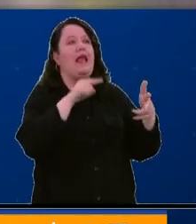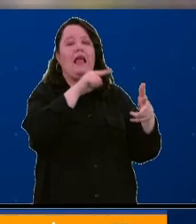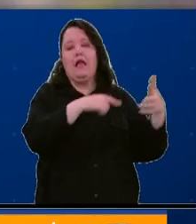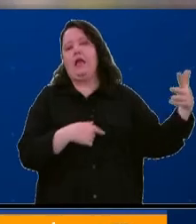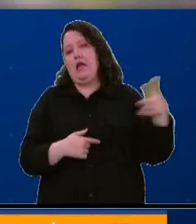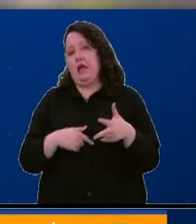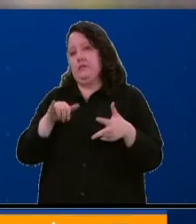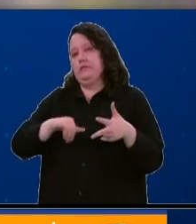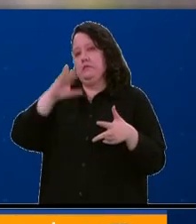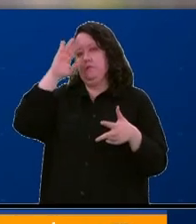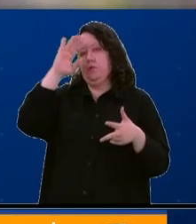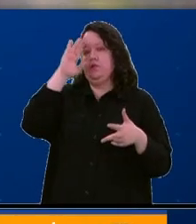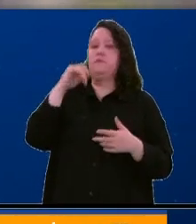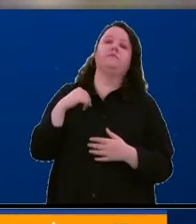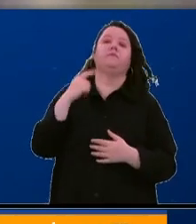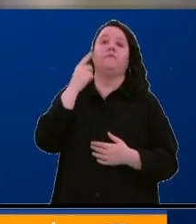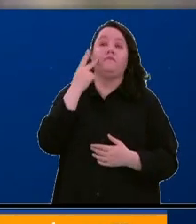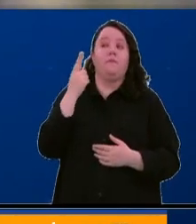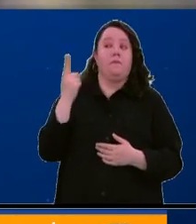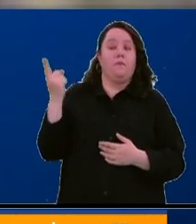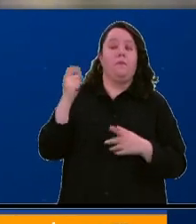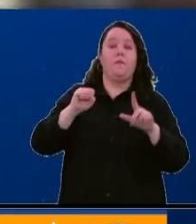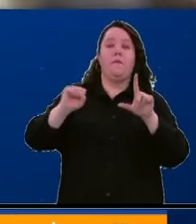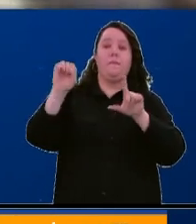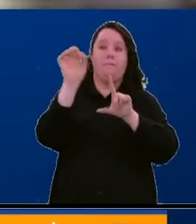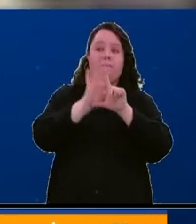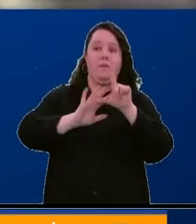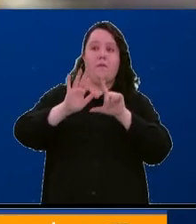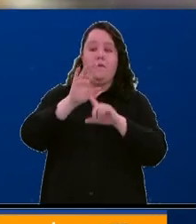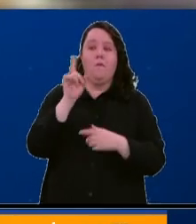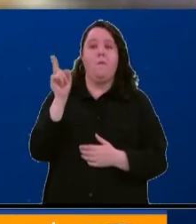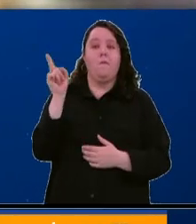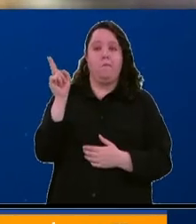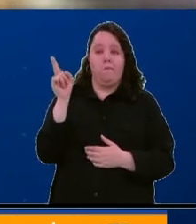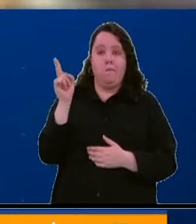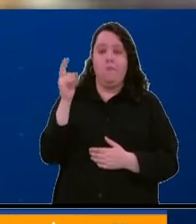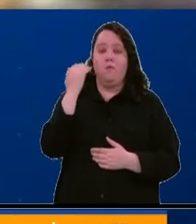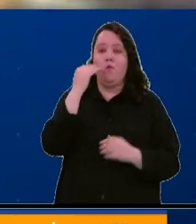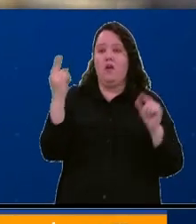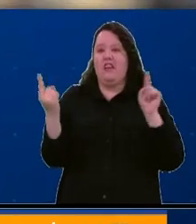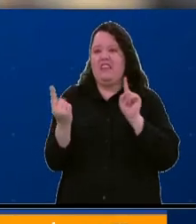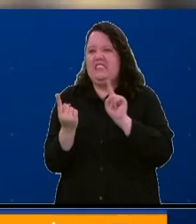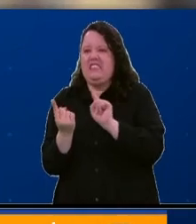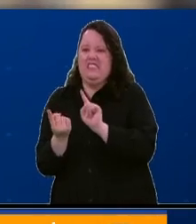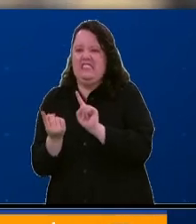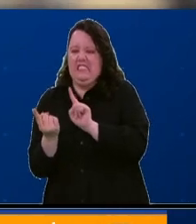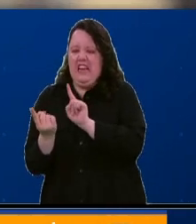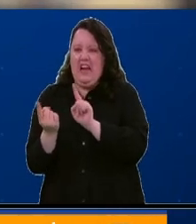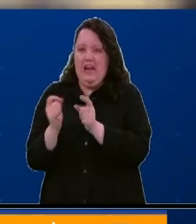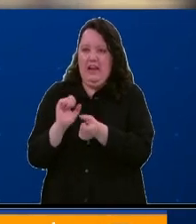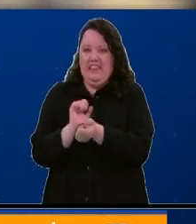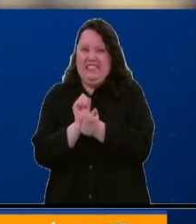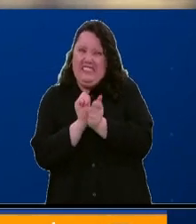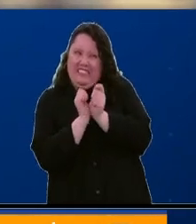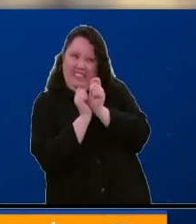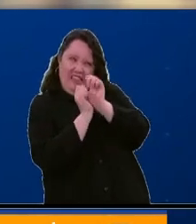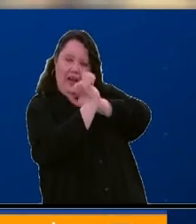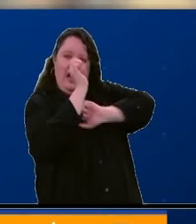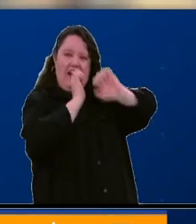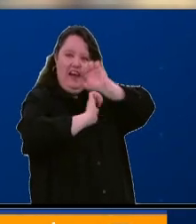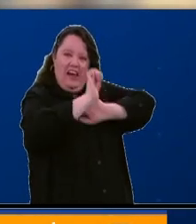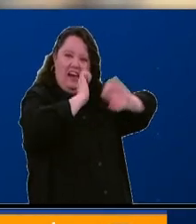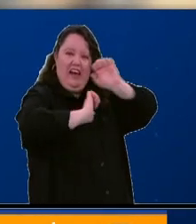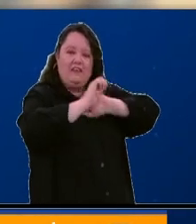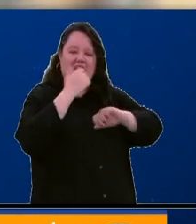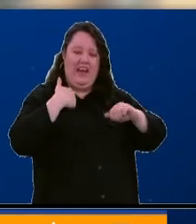Sí, ahí vemos, ahí incluso estamos viendo aquí directamente cuando ella logra zafarse de este delincuente, trata de defenderse, ya